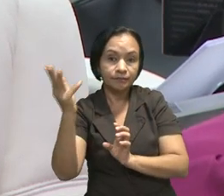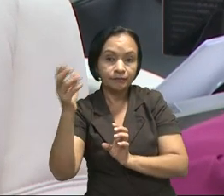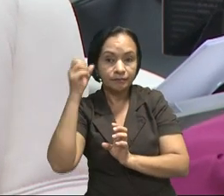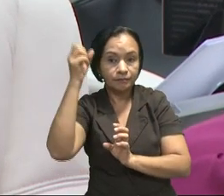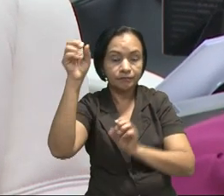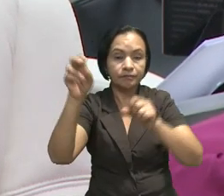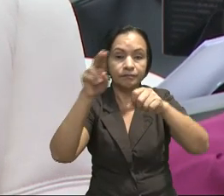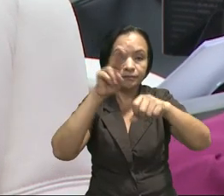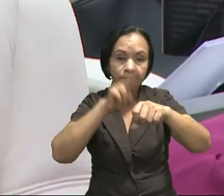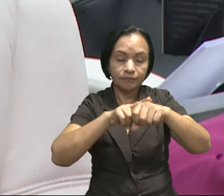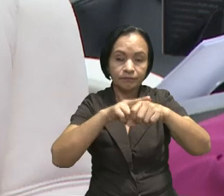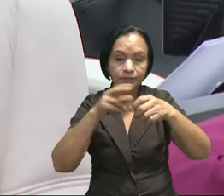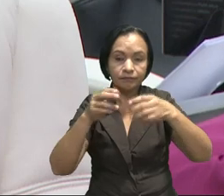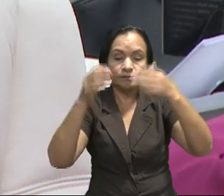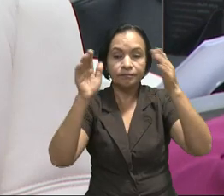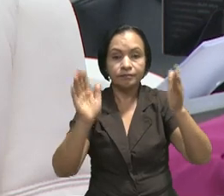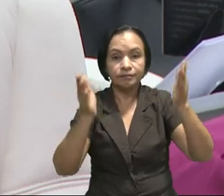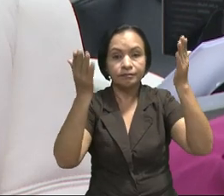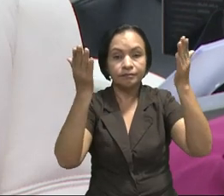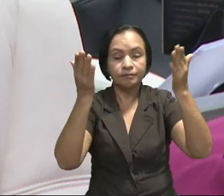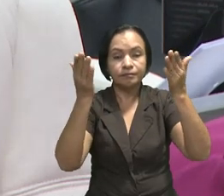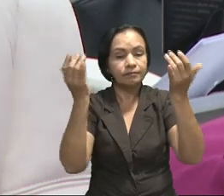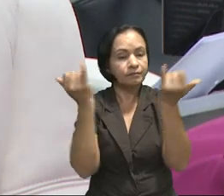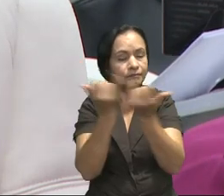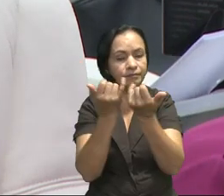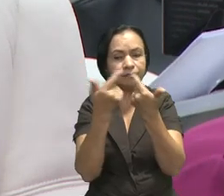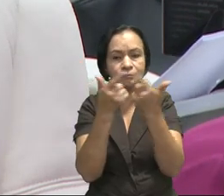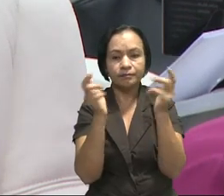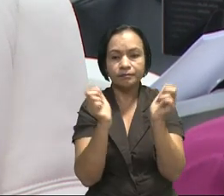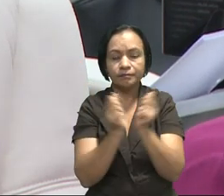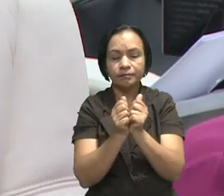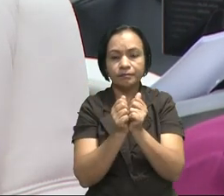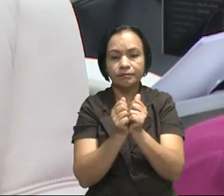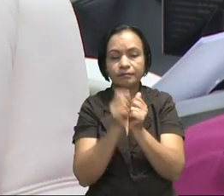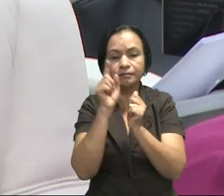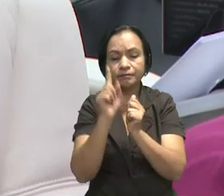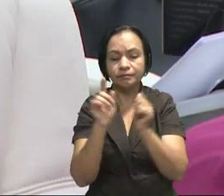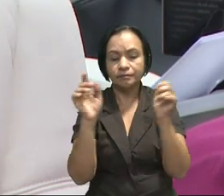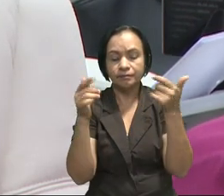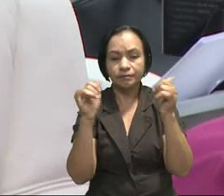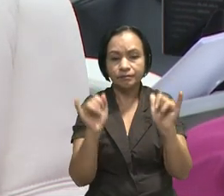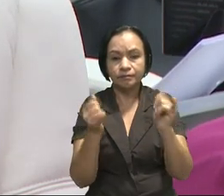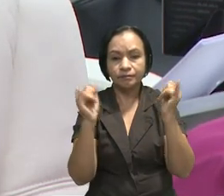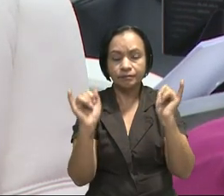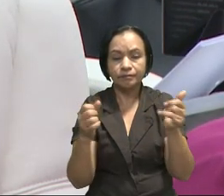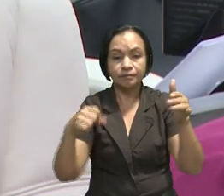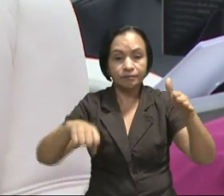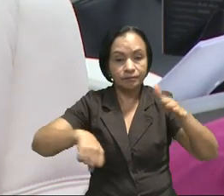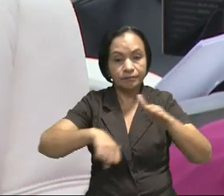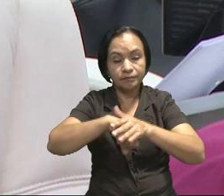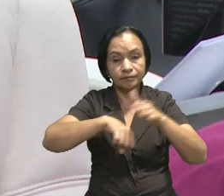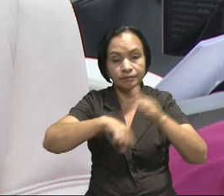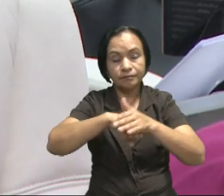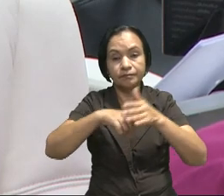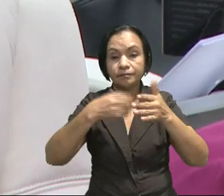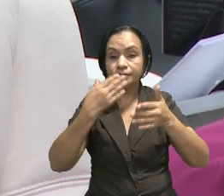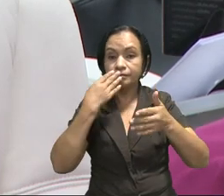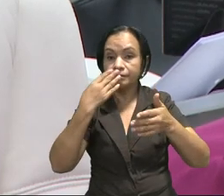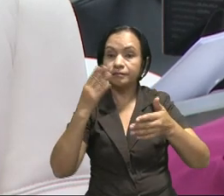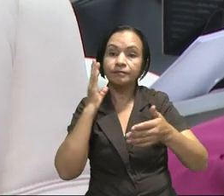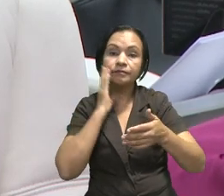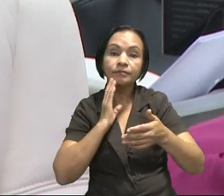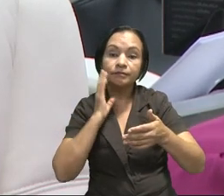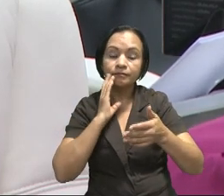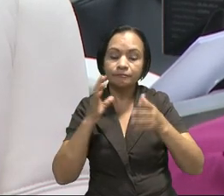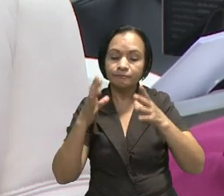campeón nacional de la categoría mayor en el mismo equipo en primera división. Sus grandes habilidades con el